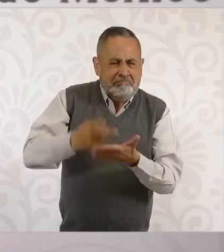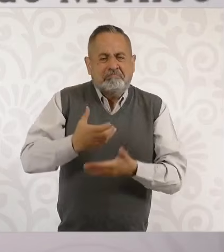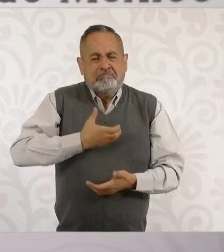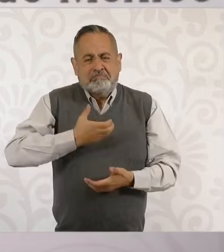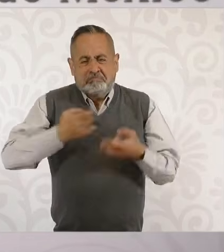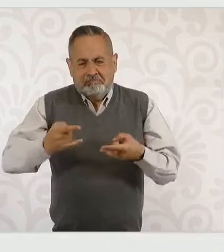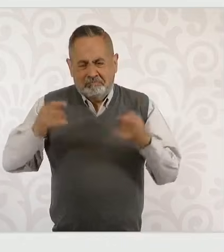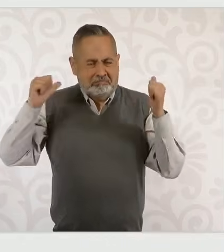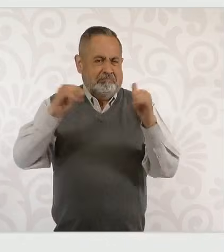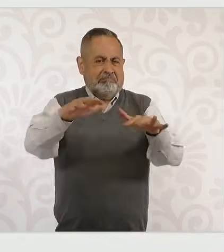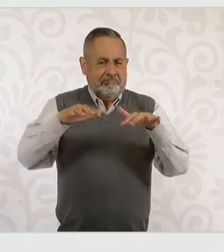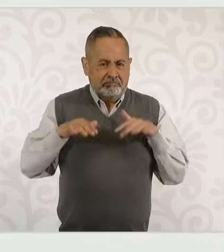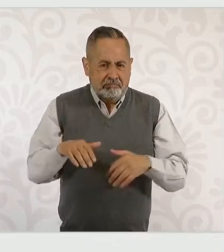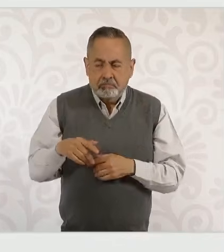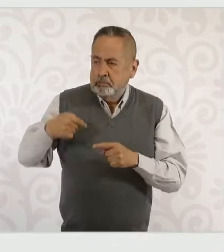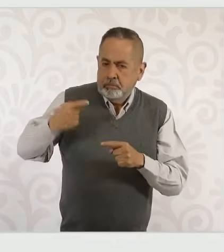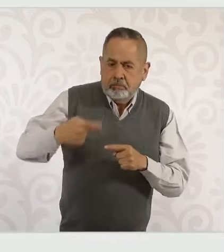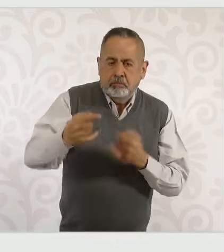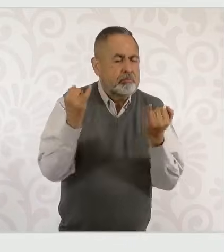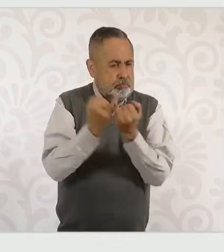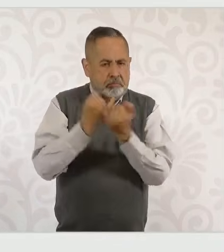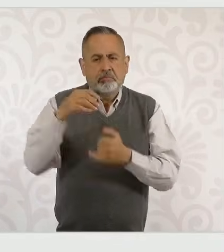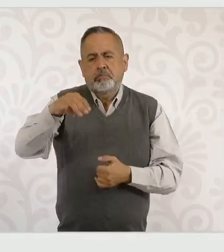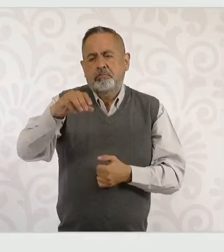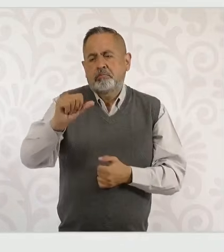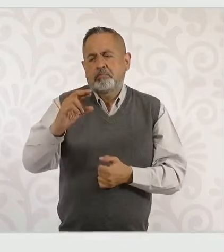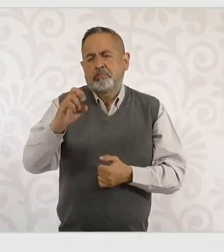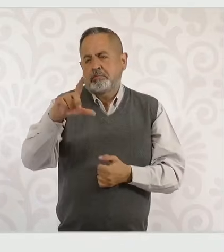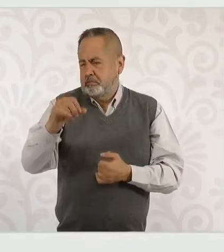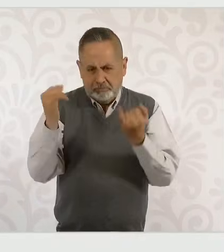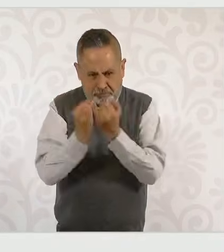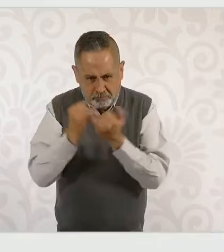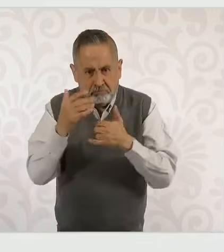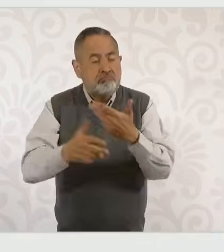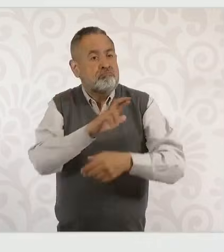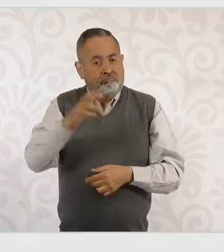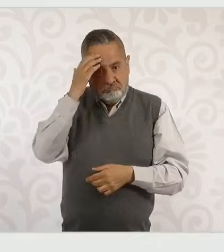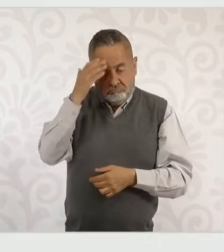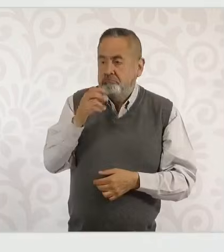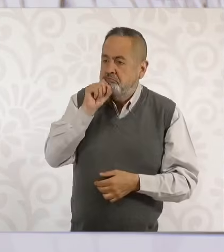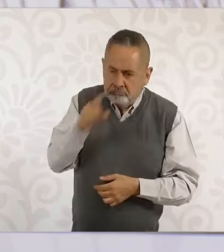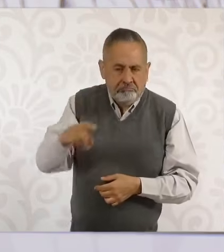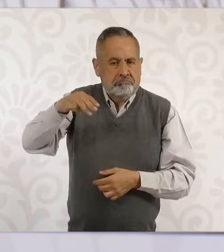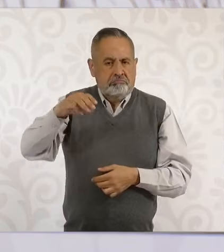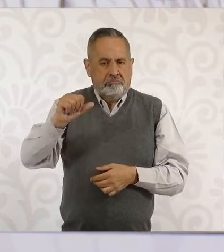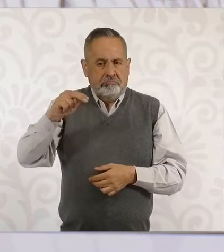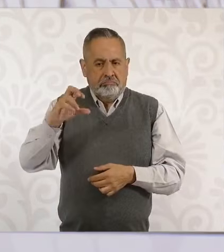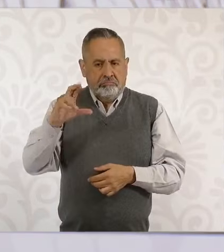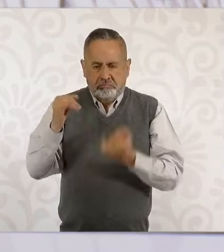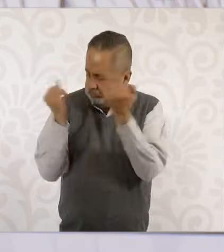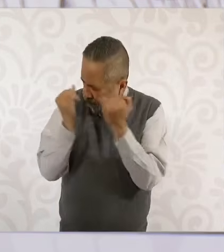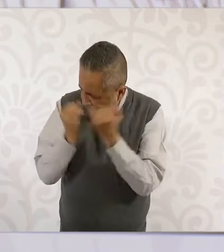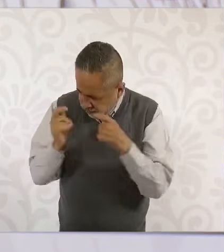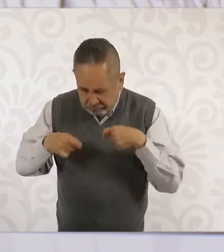Y la verdad es que todos le dieron continuidad. Marcelo le dio continuidad. Hay que reconocer que Mancera le dio continuidad a los conciertos.